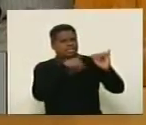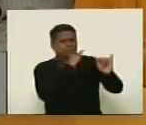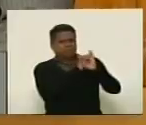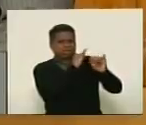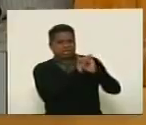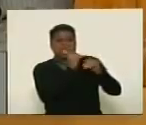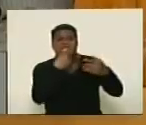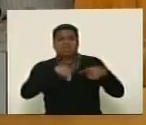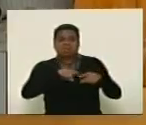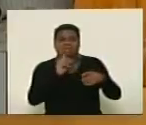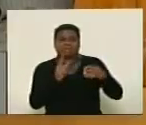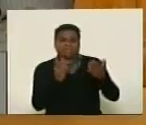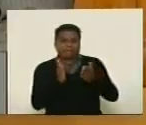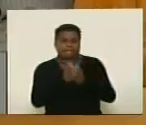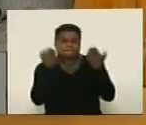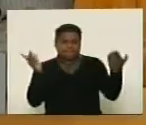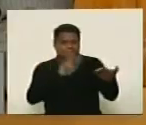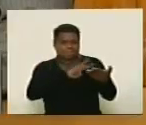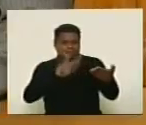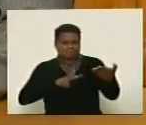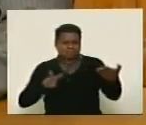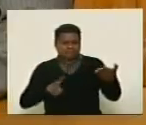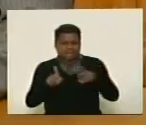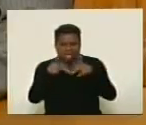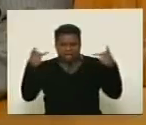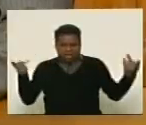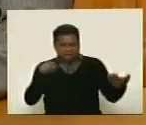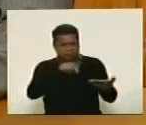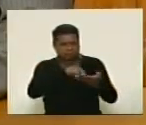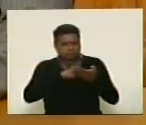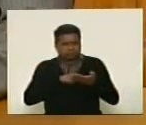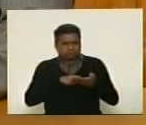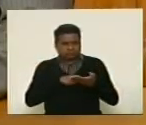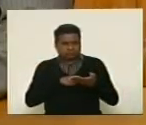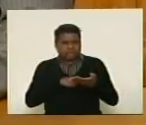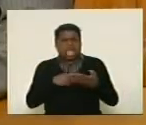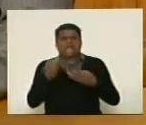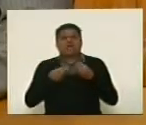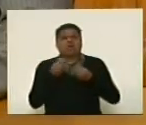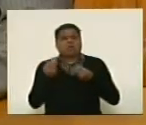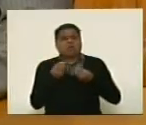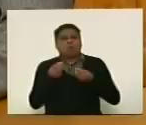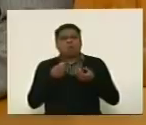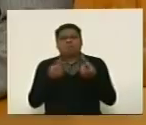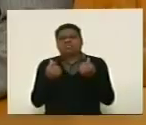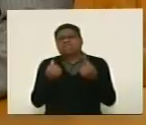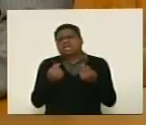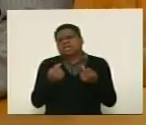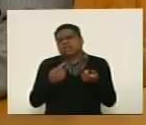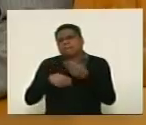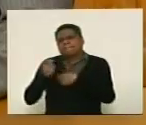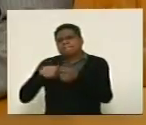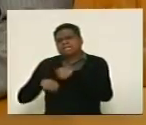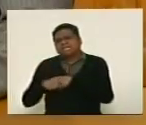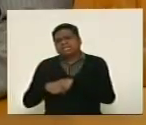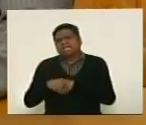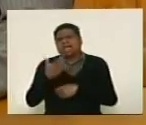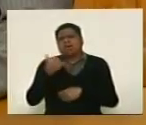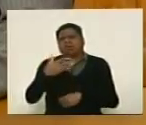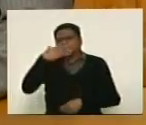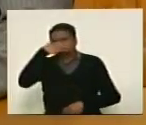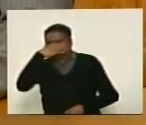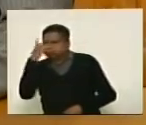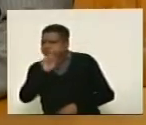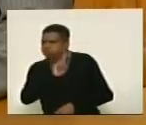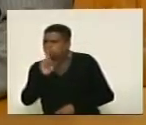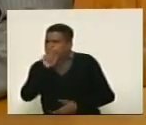el manual comprador y los lineamientos para la prevención del lavado de activos y financiamiento del terrorismo, elementos que dan fe